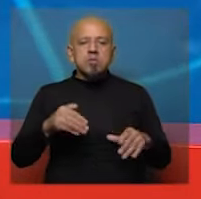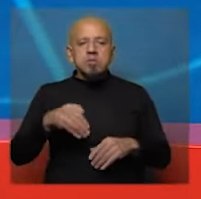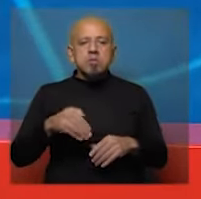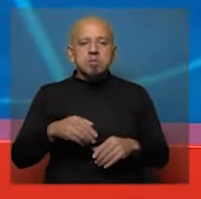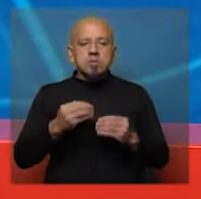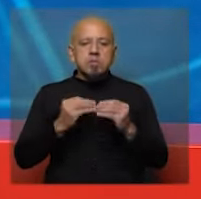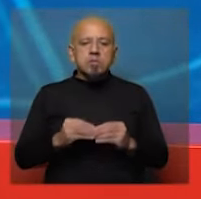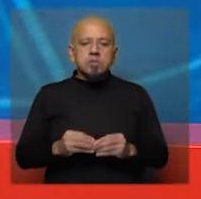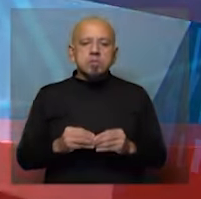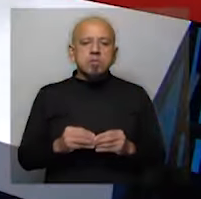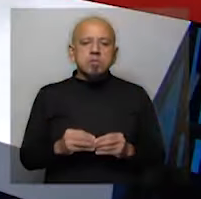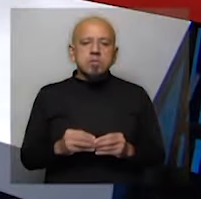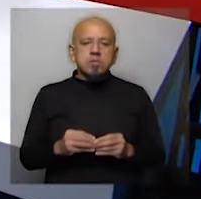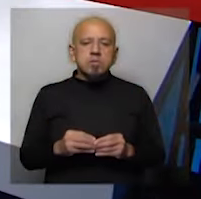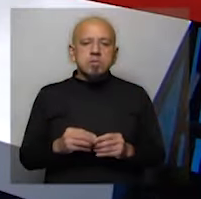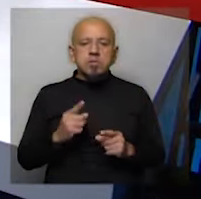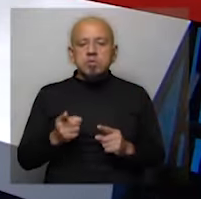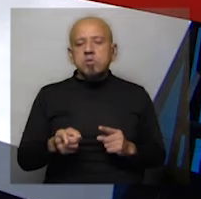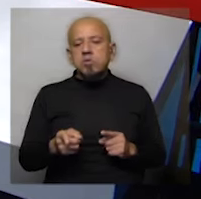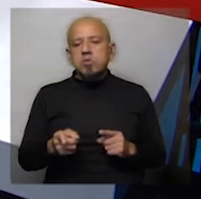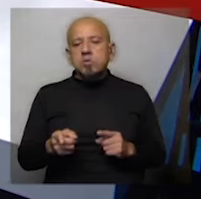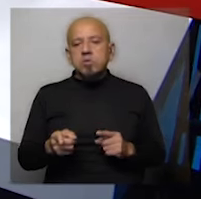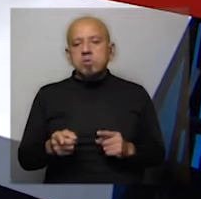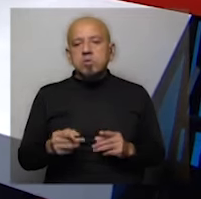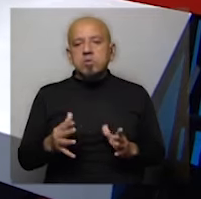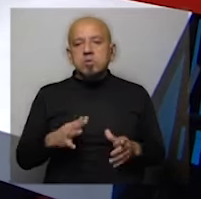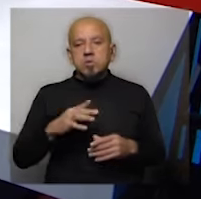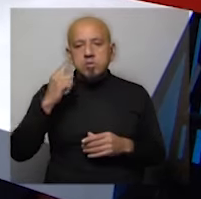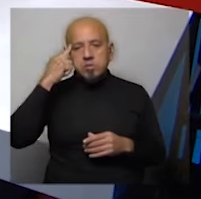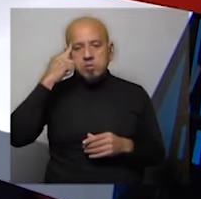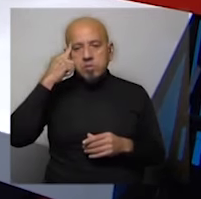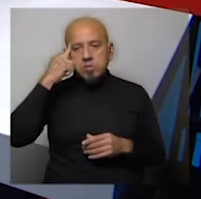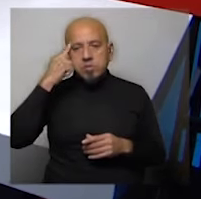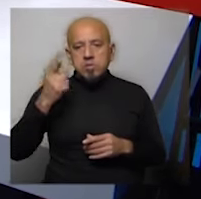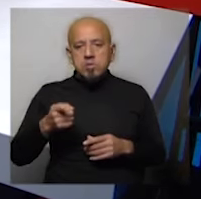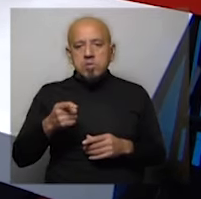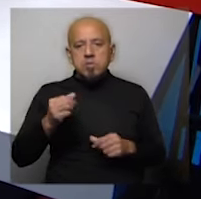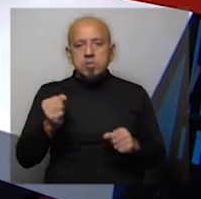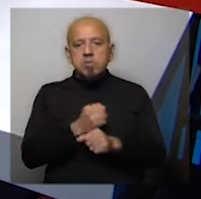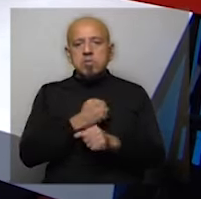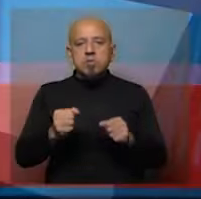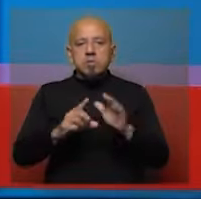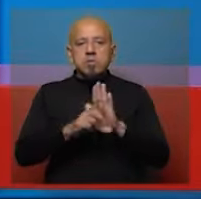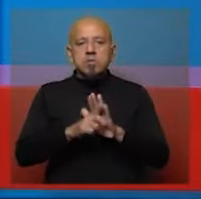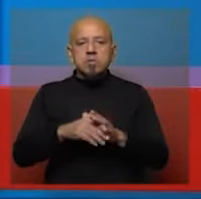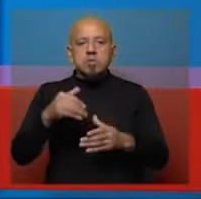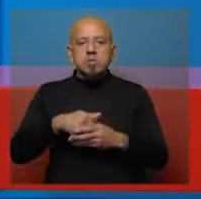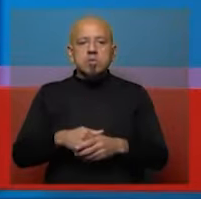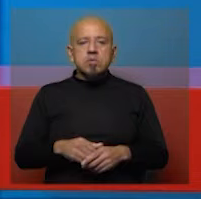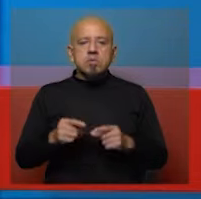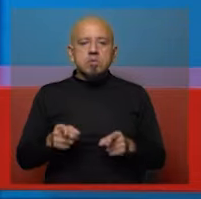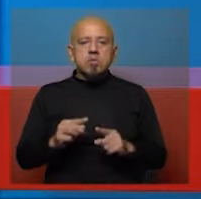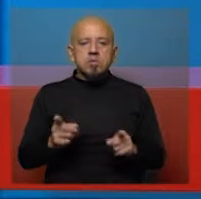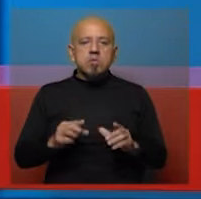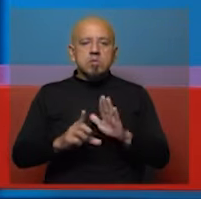presupuesto Sí yo agrego ahí que también se piensa que con votar o aprobar una ley ya alcanza y